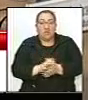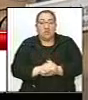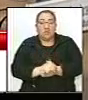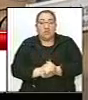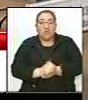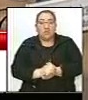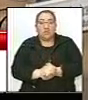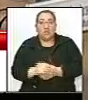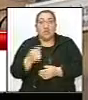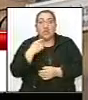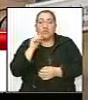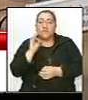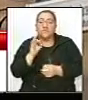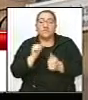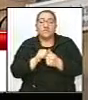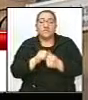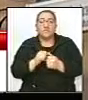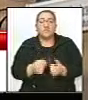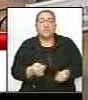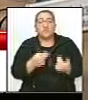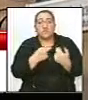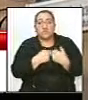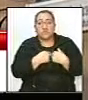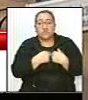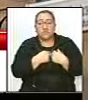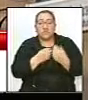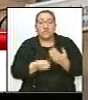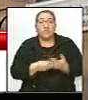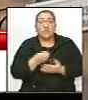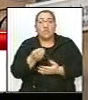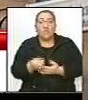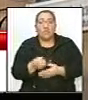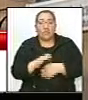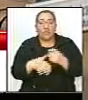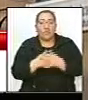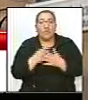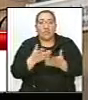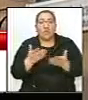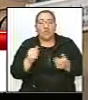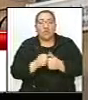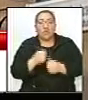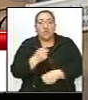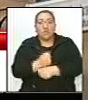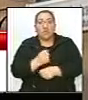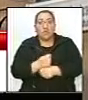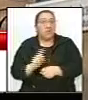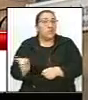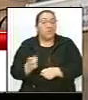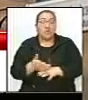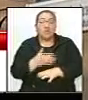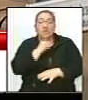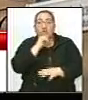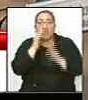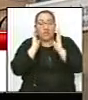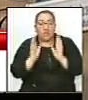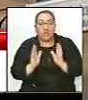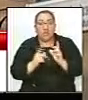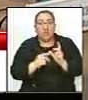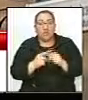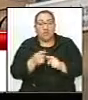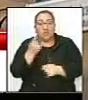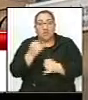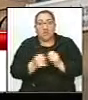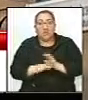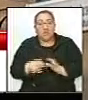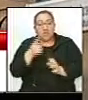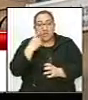la informalidad es por compensar todos esos factores de la producción que no son atendidos. Entonces, y para